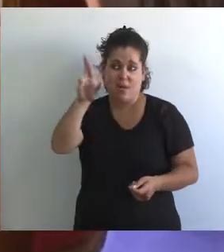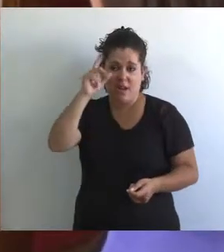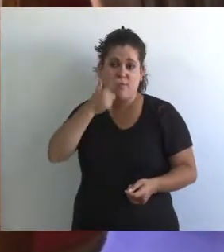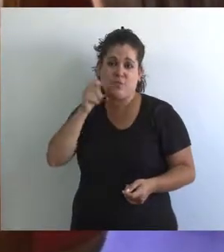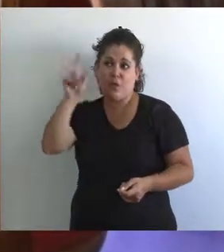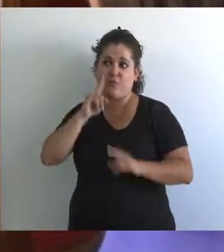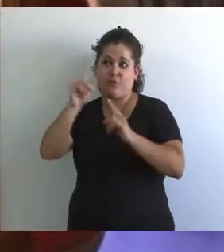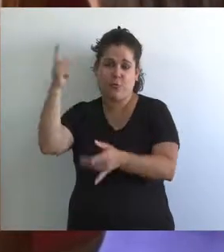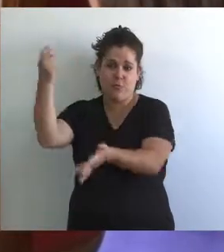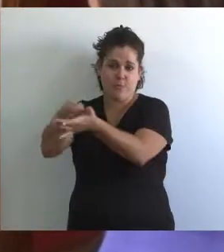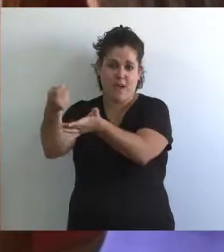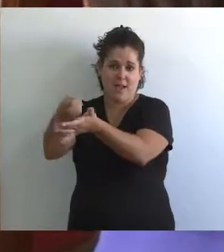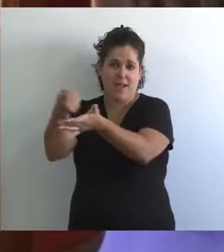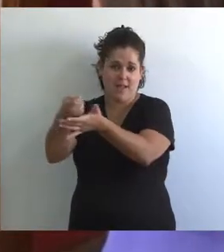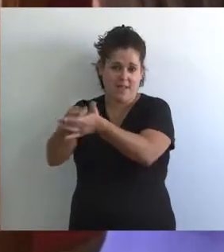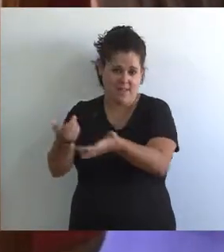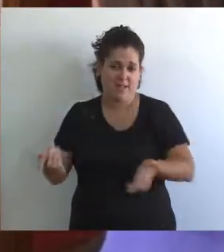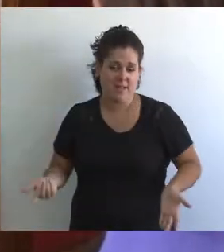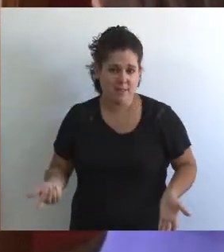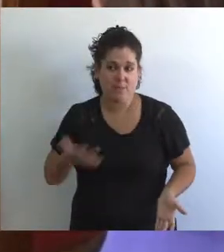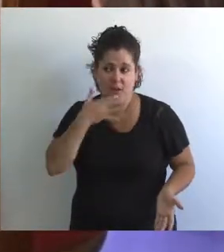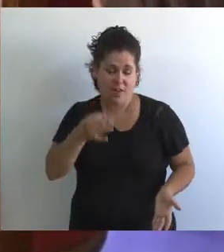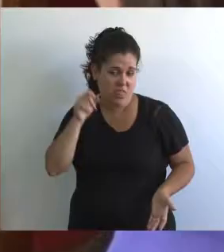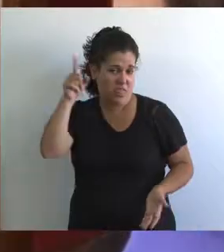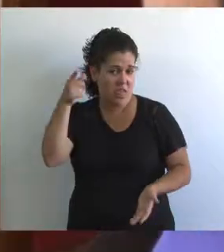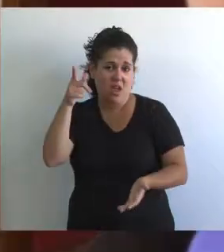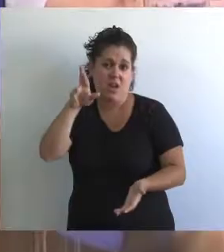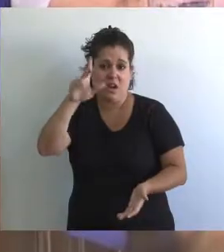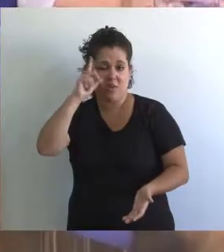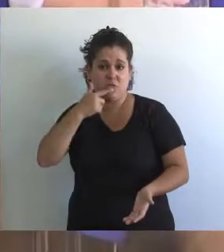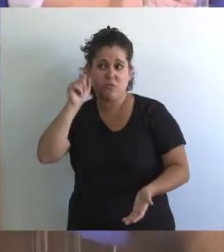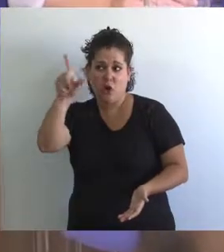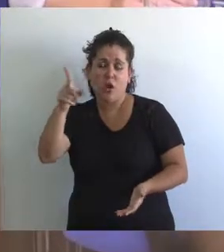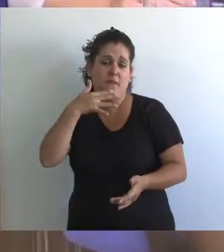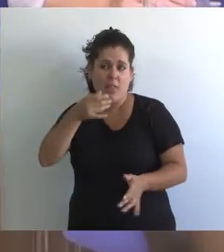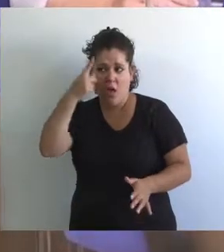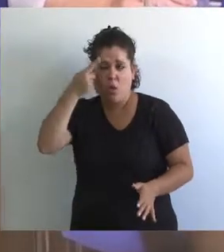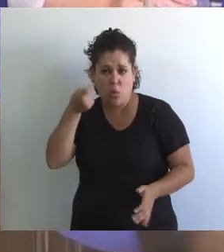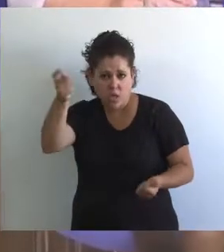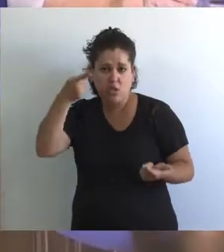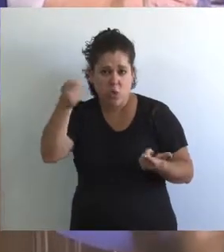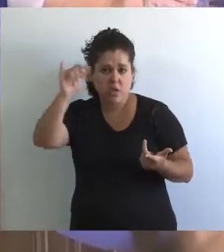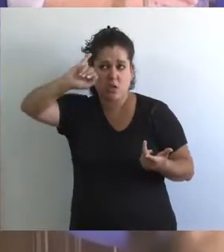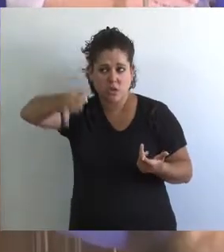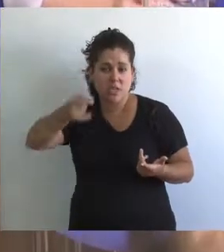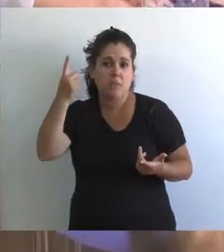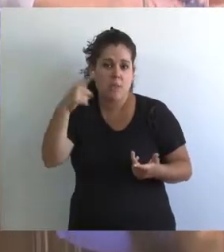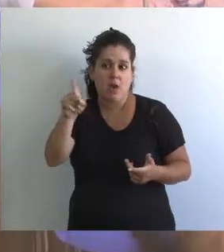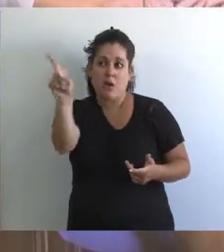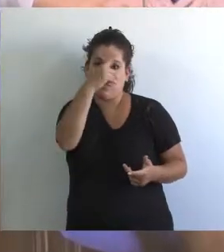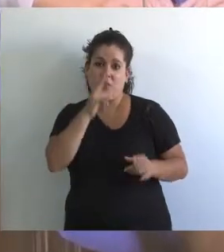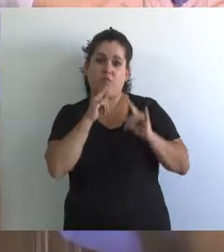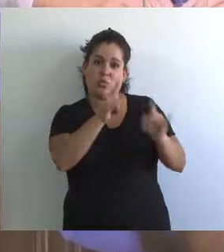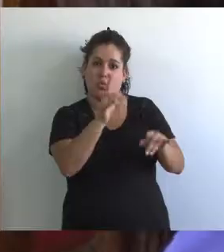otro pasivo más que Repsol deja, porque, bueno, se deponen todos los juicios que había y el Estado queda a